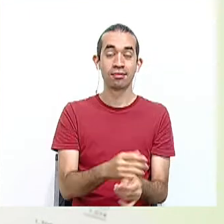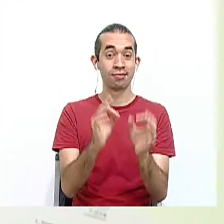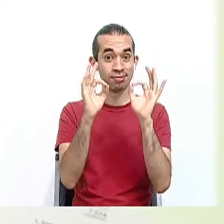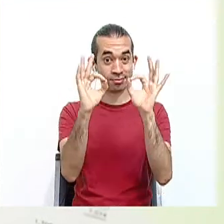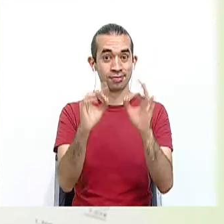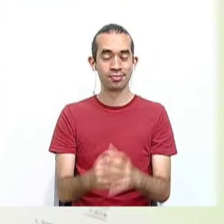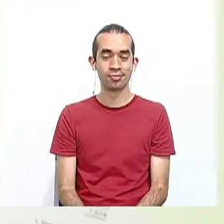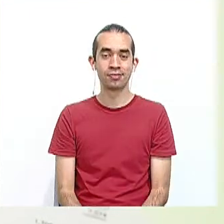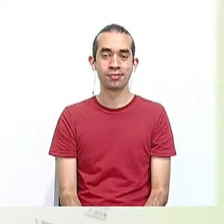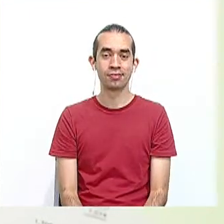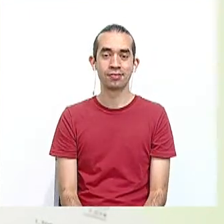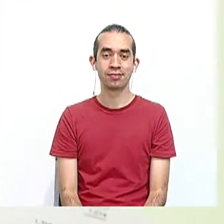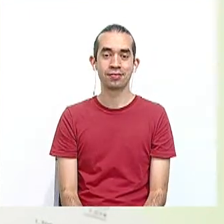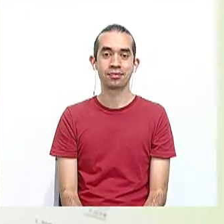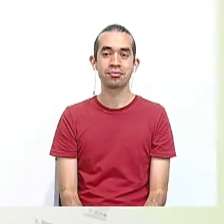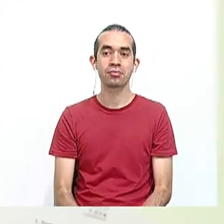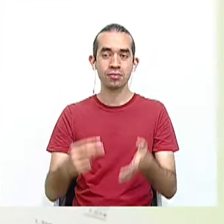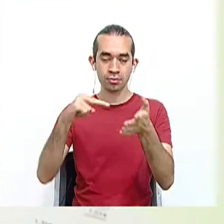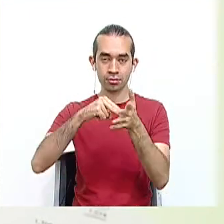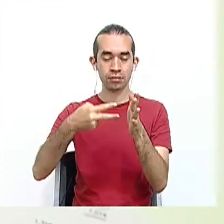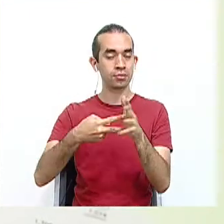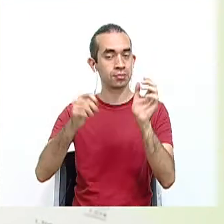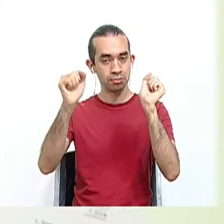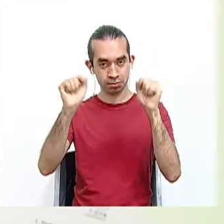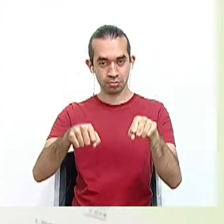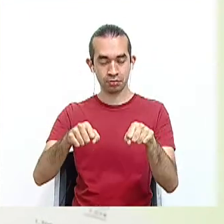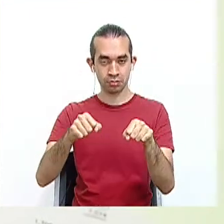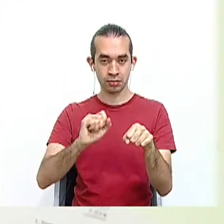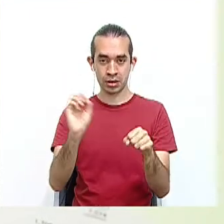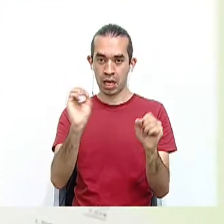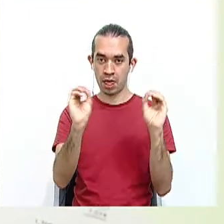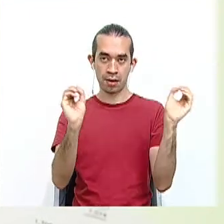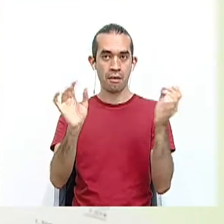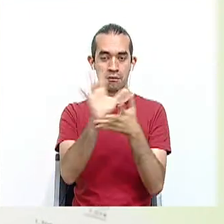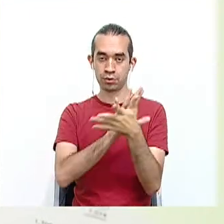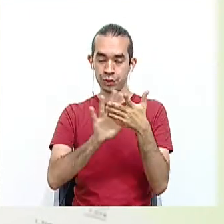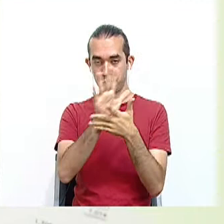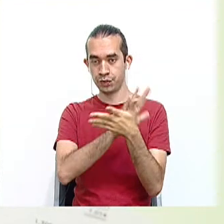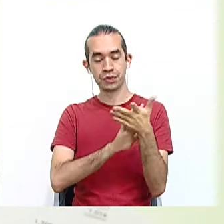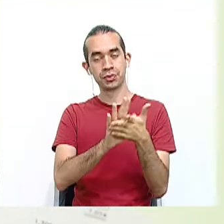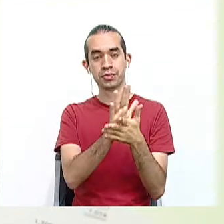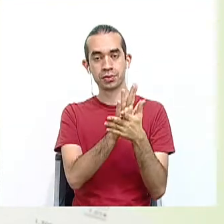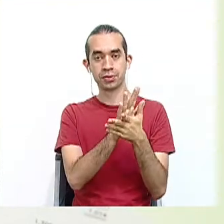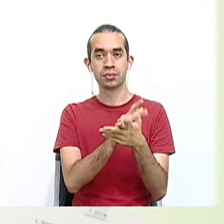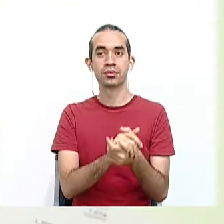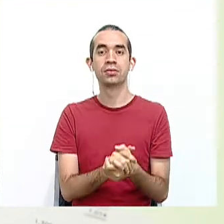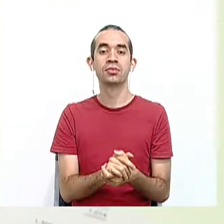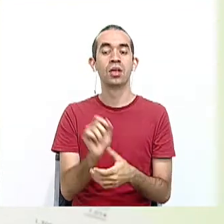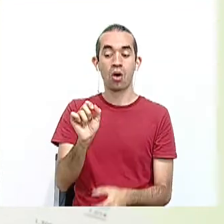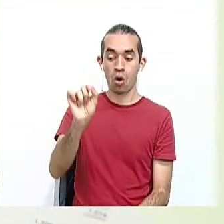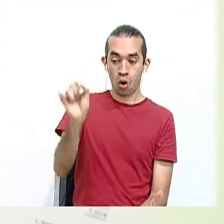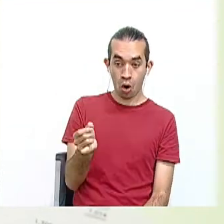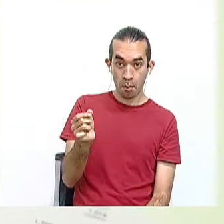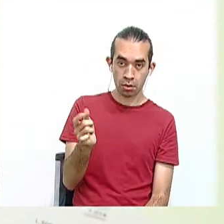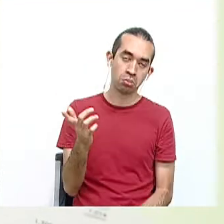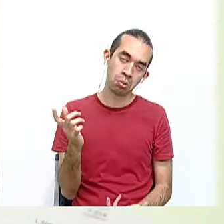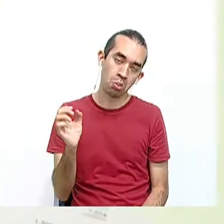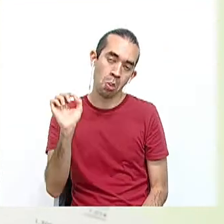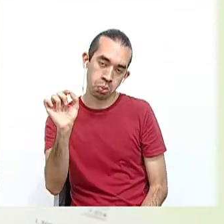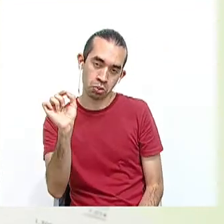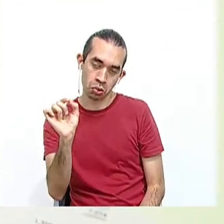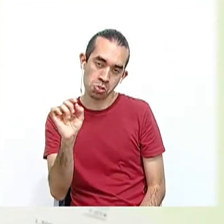¿Estamos? Eso va a permitir que no haya confusión en la expresión. La coma o el punto